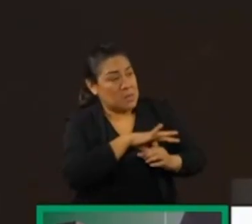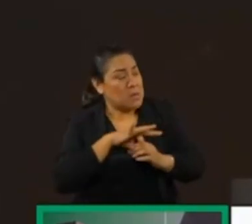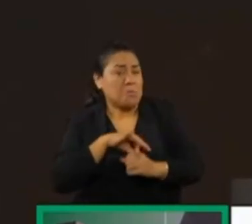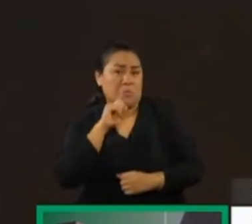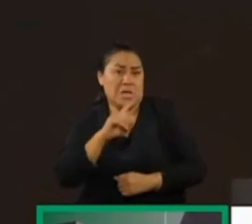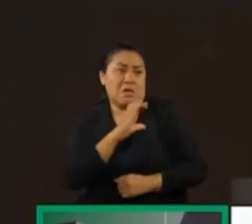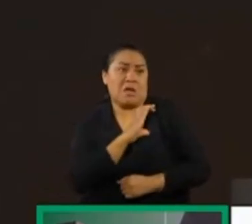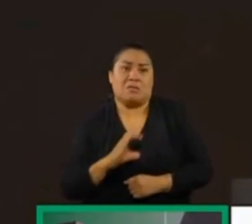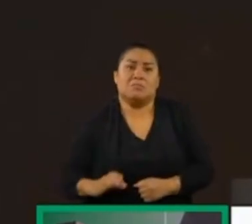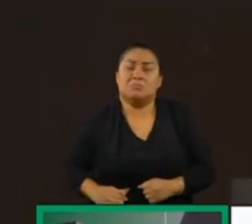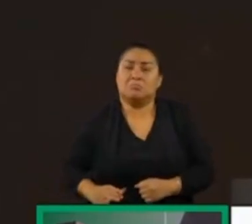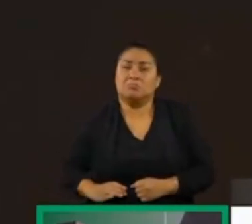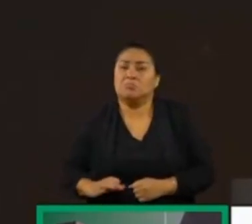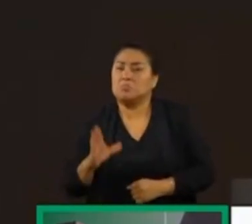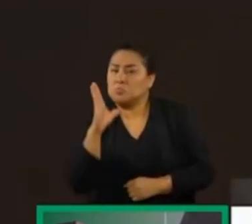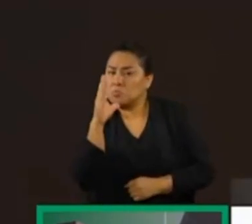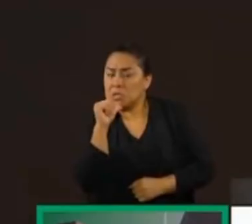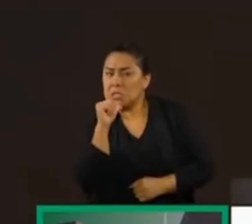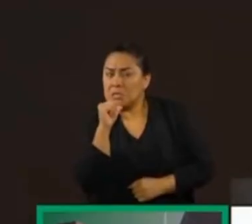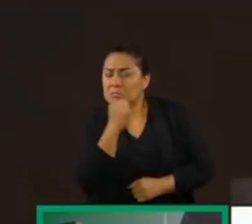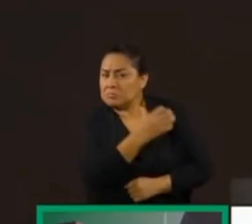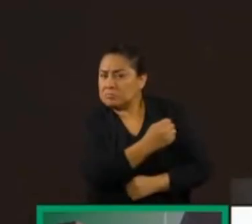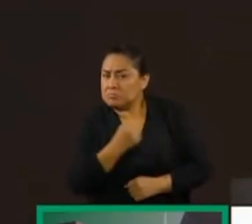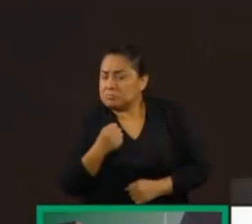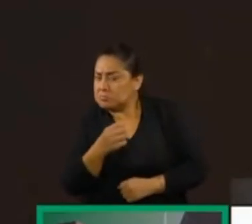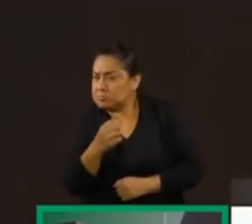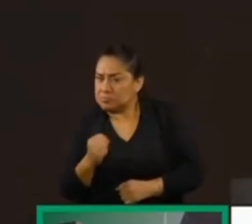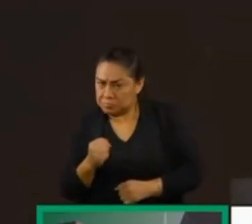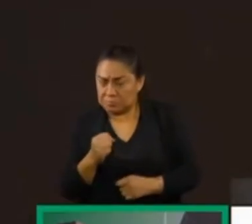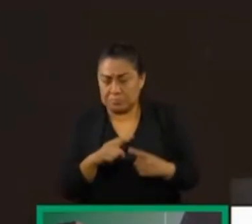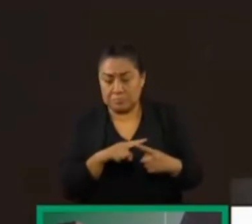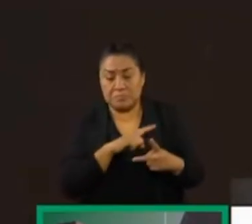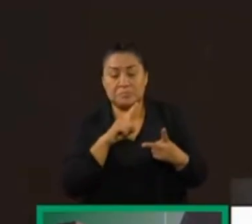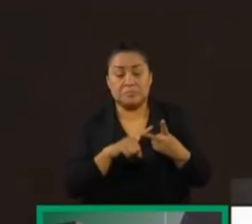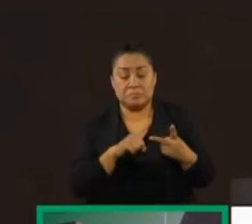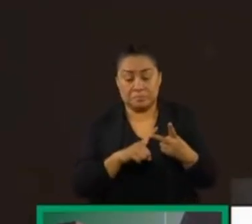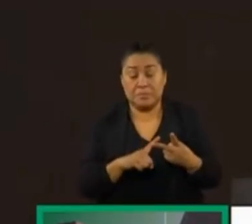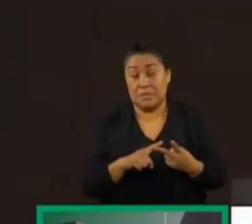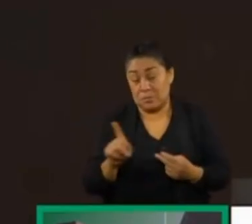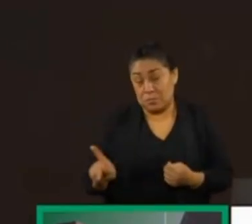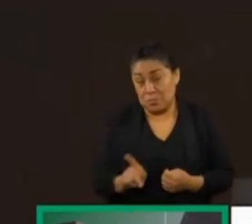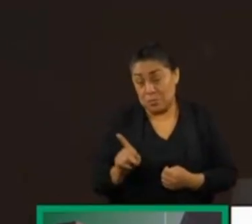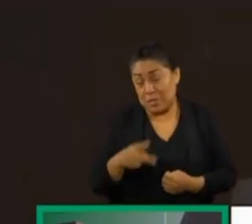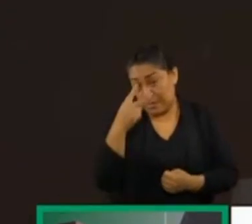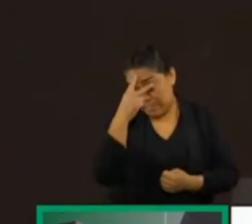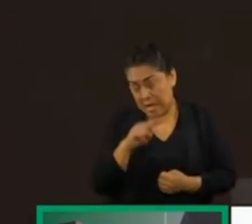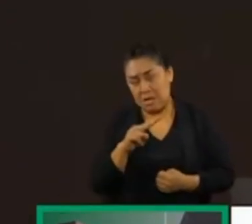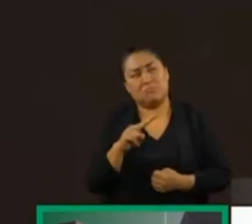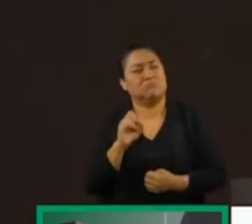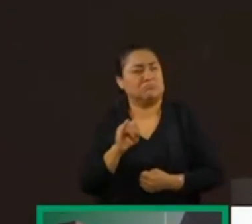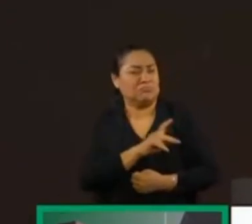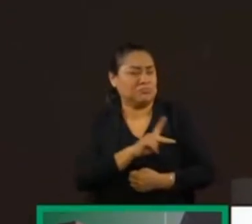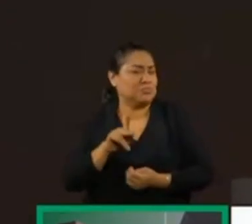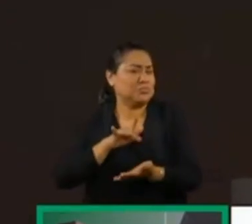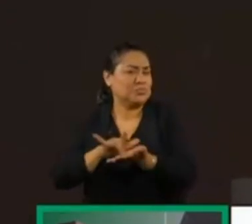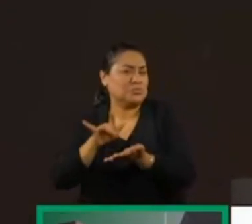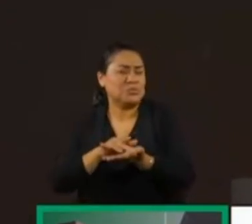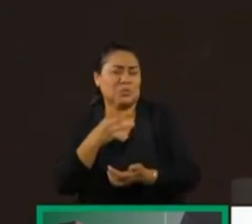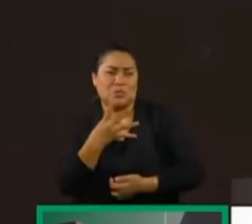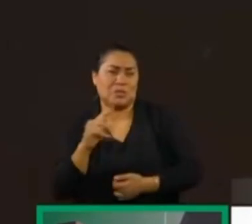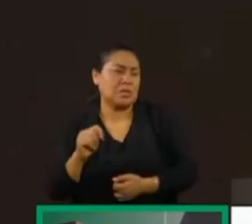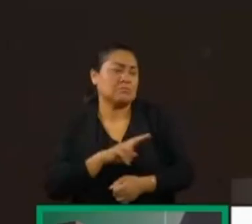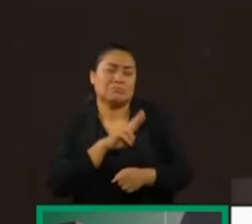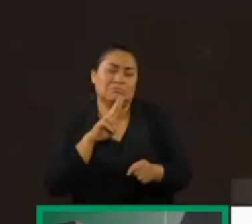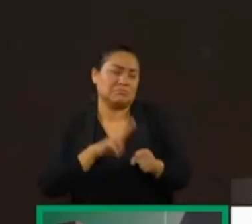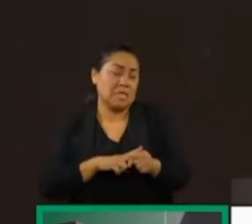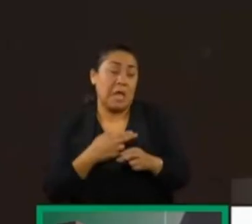estén más identificados con otra posición política? Eso es lo primero. Y lo segundo, pues la gran mayoría del pueblo de México apoya la Cuarta Transformación. Entonces es natural que a la